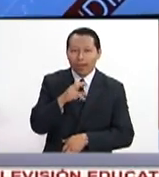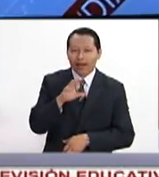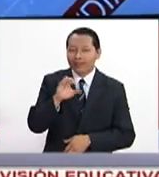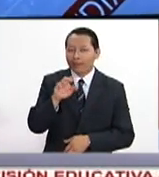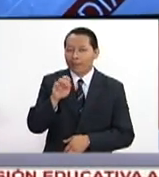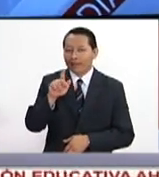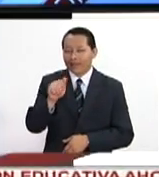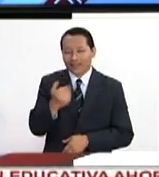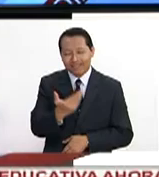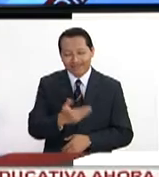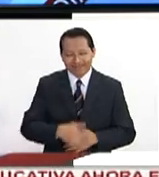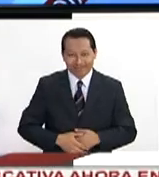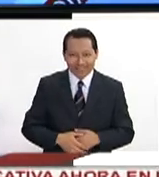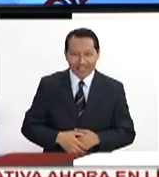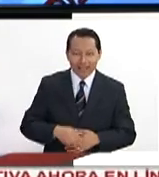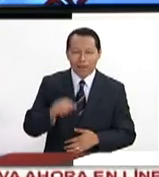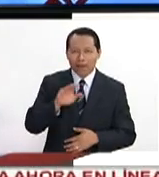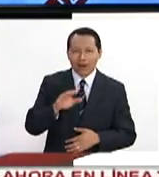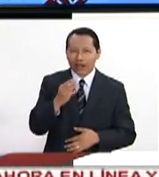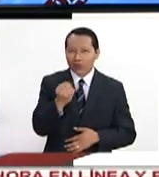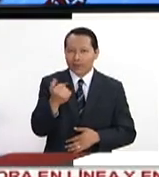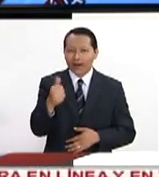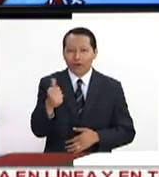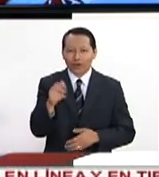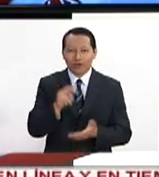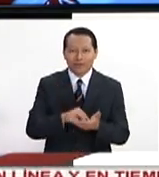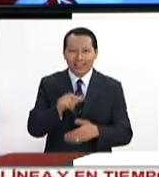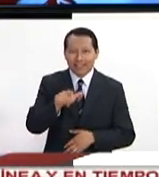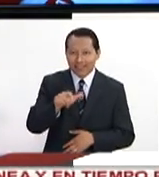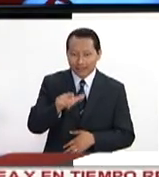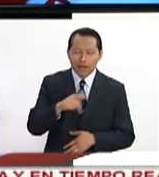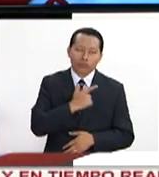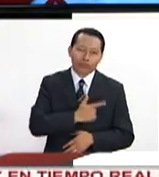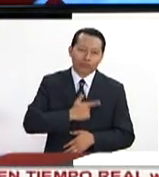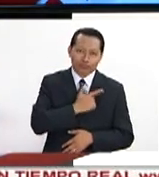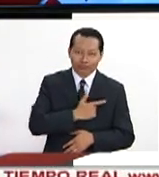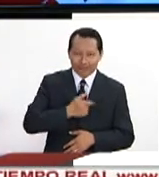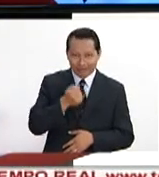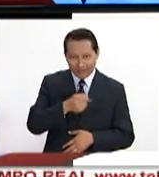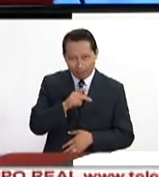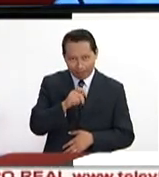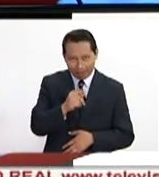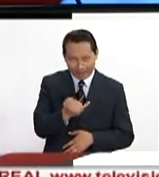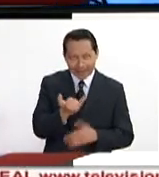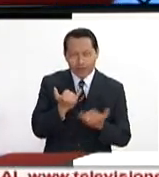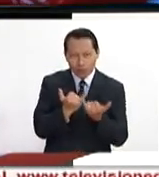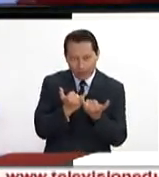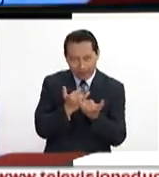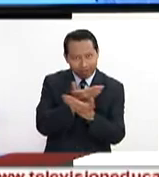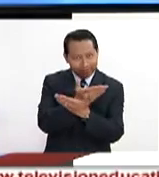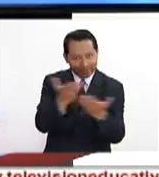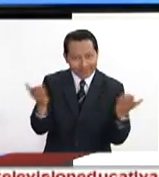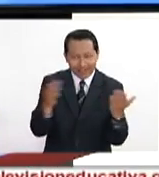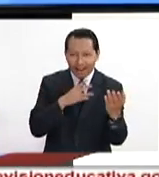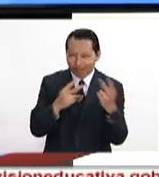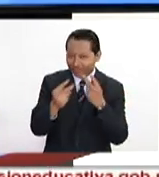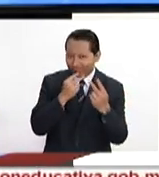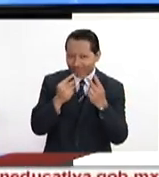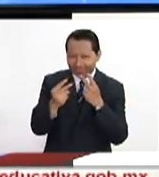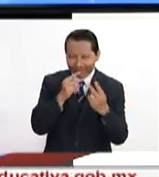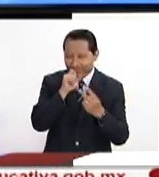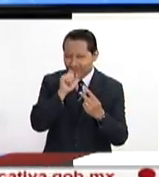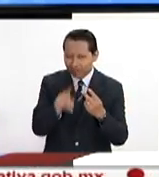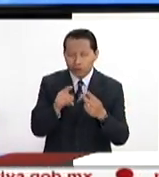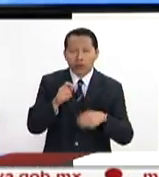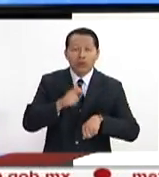Cepeda. Omar. Miércoles 9 de agosto del 2017, es un placer saludarte, Pati, por supuesto a todos ustedes quienes nos ven desde sus hogares. Son